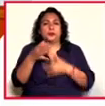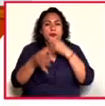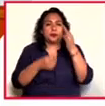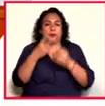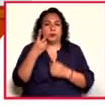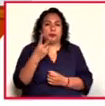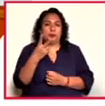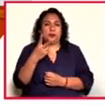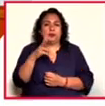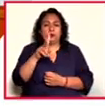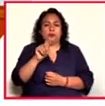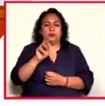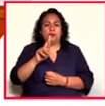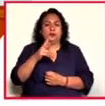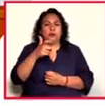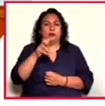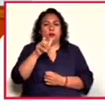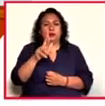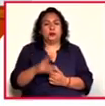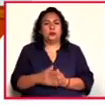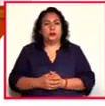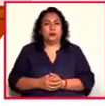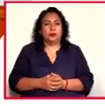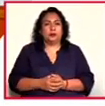22, Víctor Gaspar.